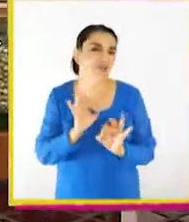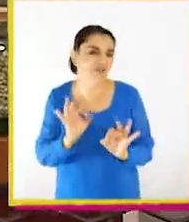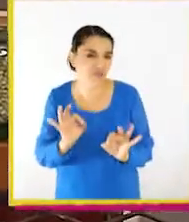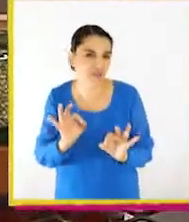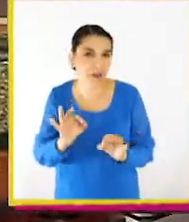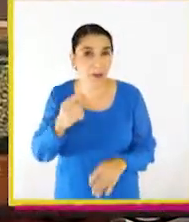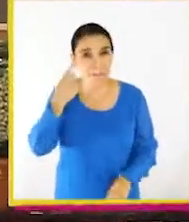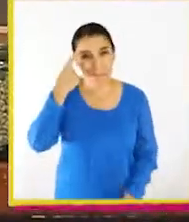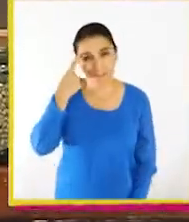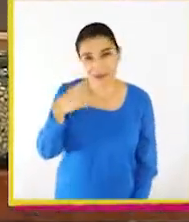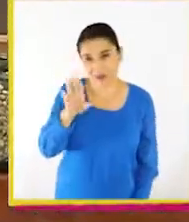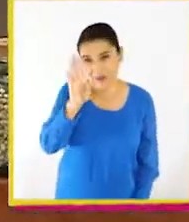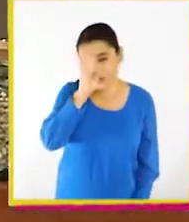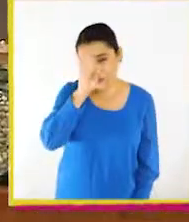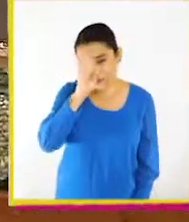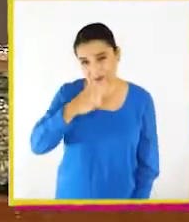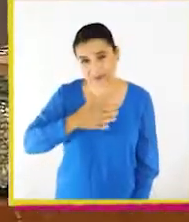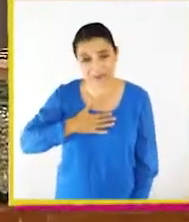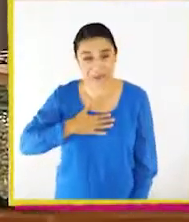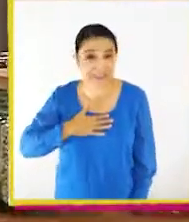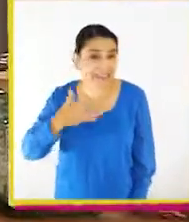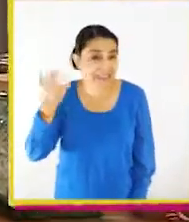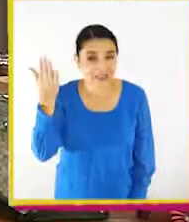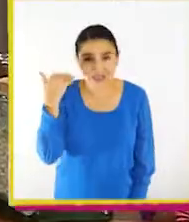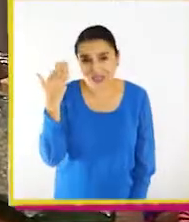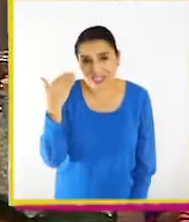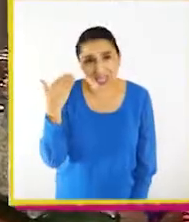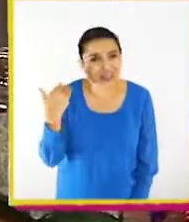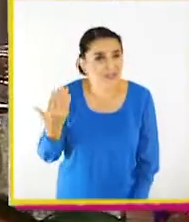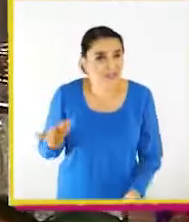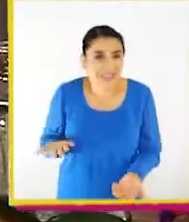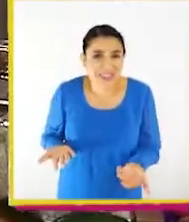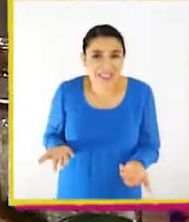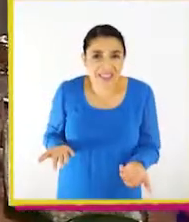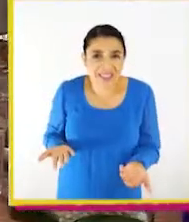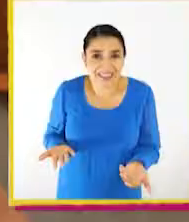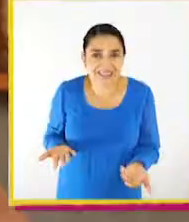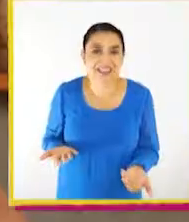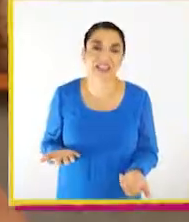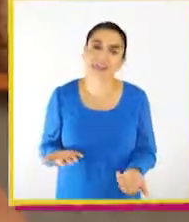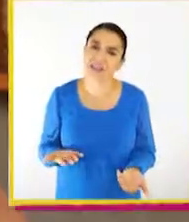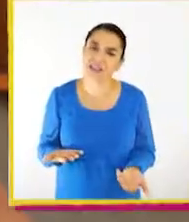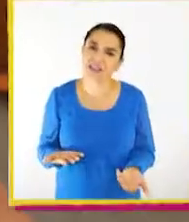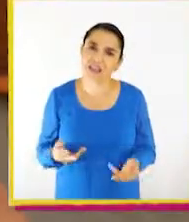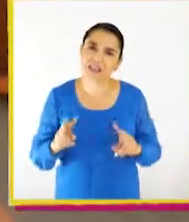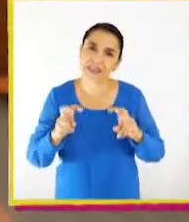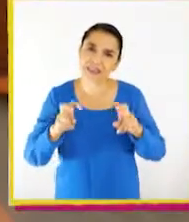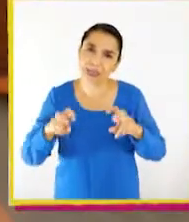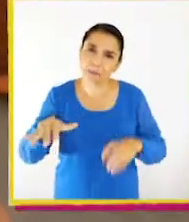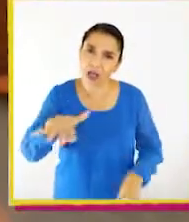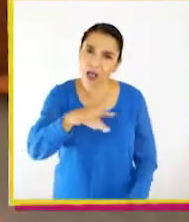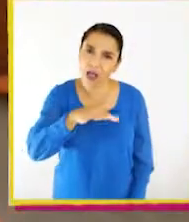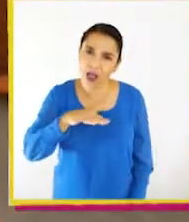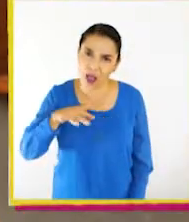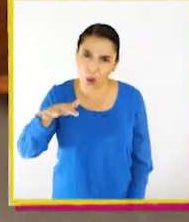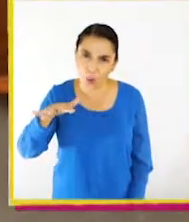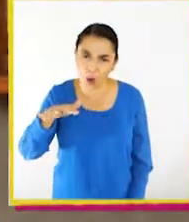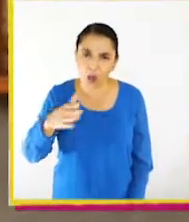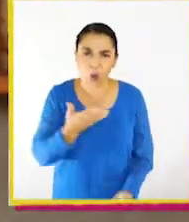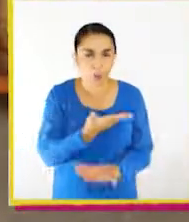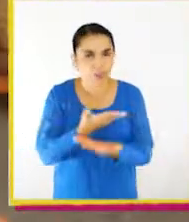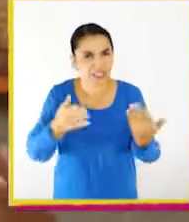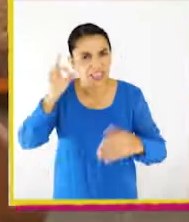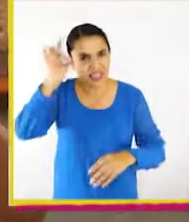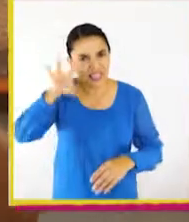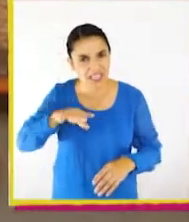¡Obvio! Pero el Titán no tenía cómo saberlo. Y hablando de agua, ¿ustedes